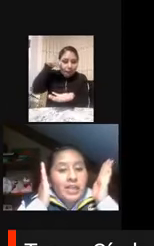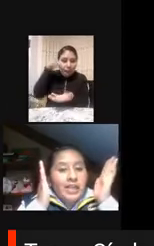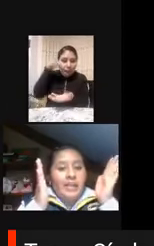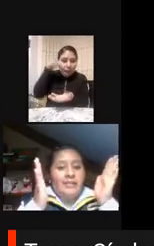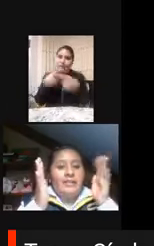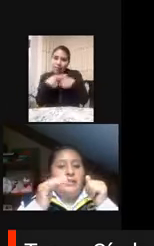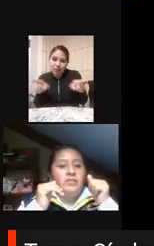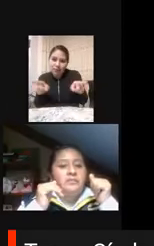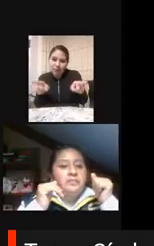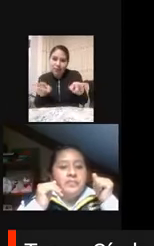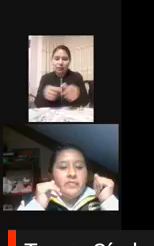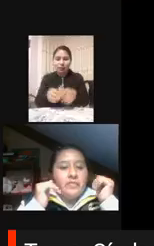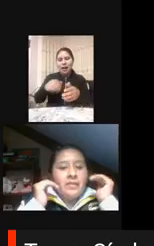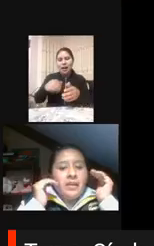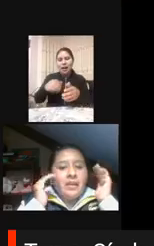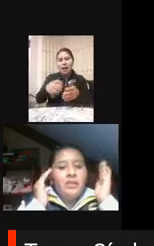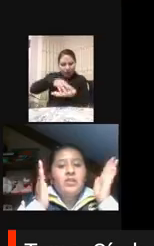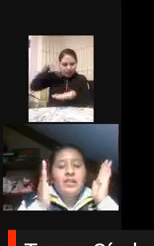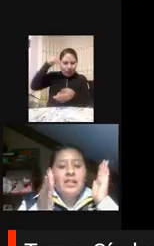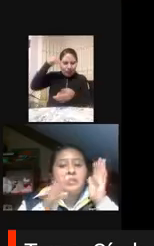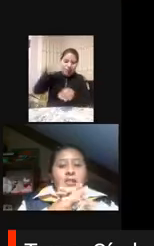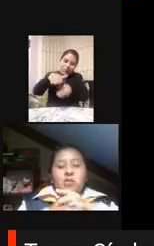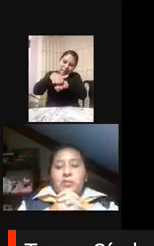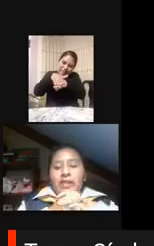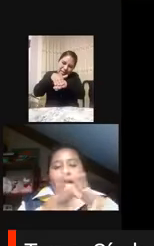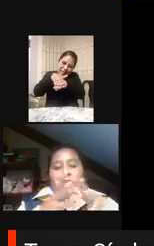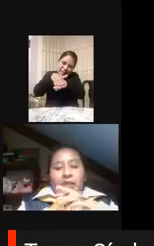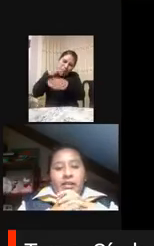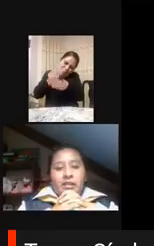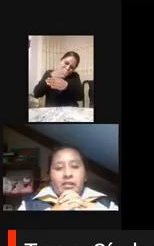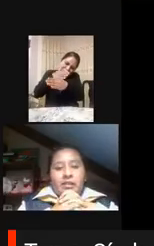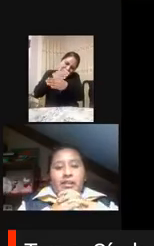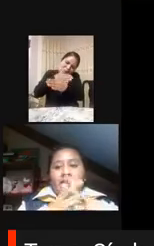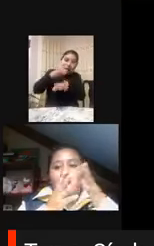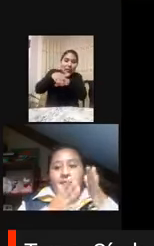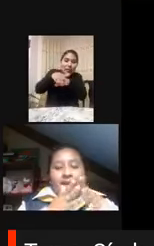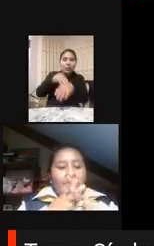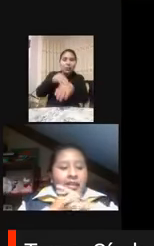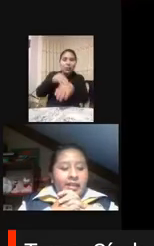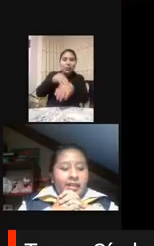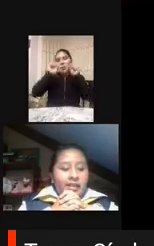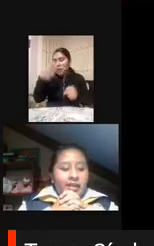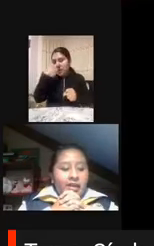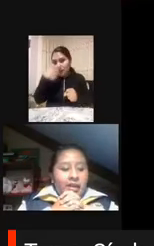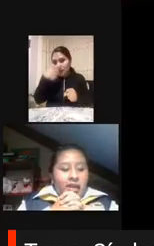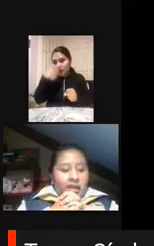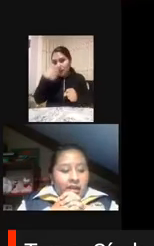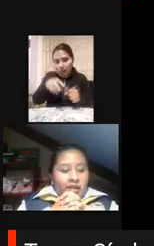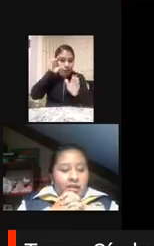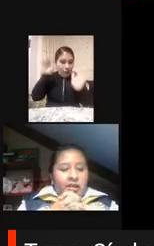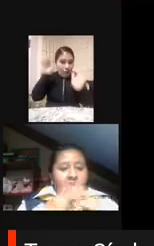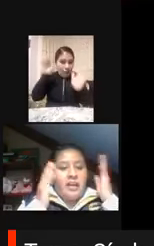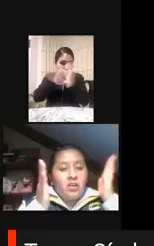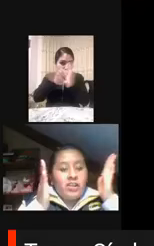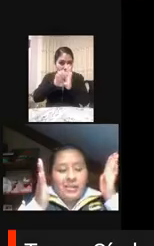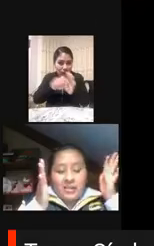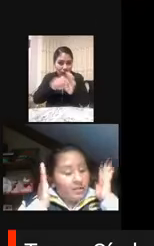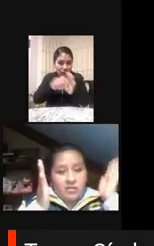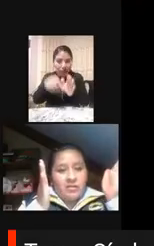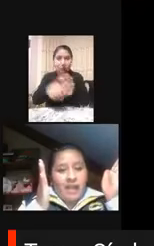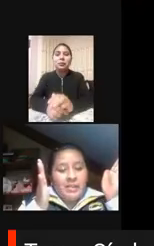muy lenta, ¿no? Entonces, aquí podemos ver la imagen en la que